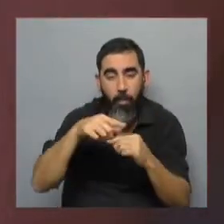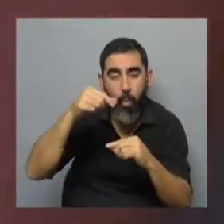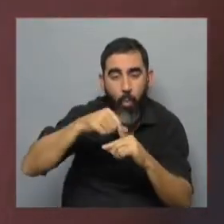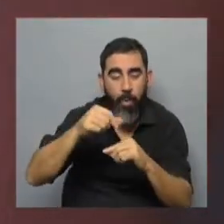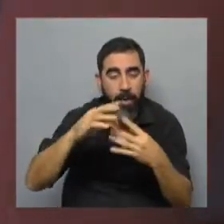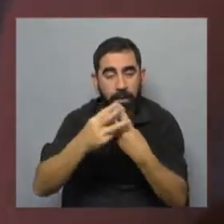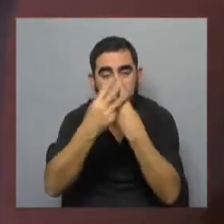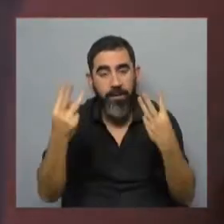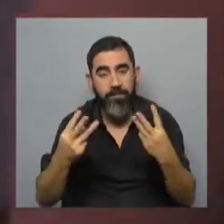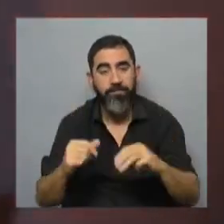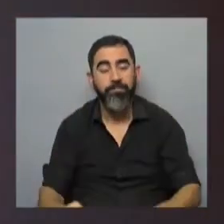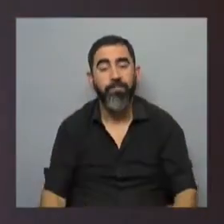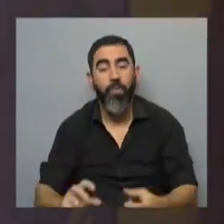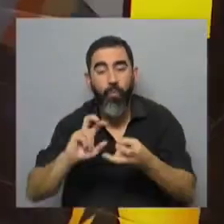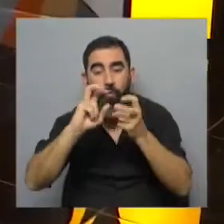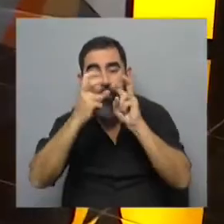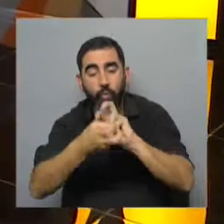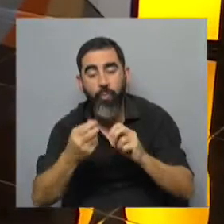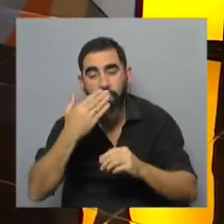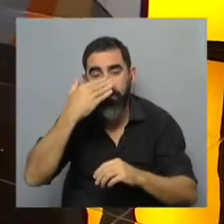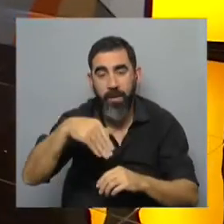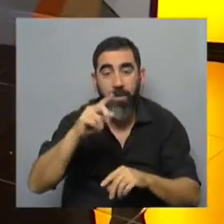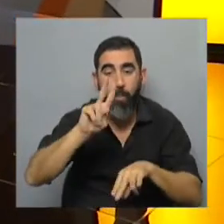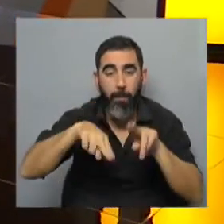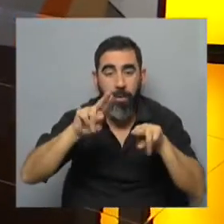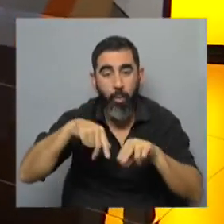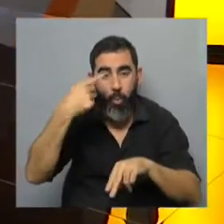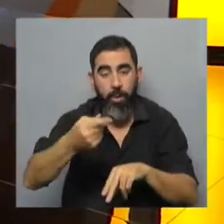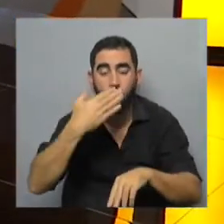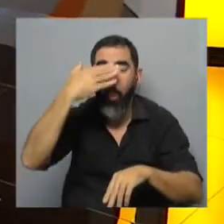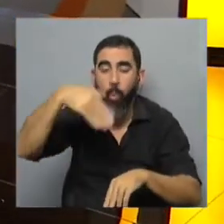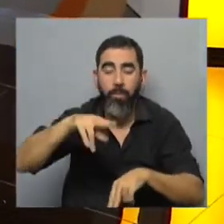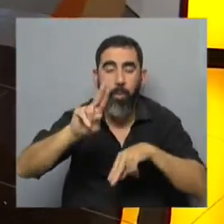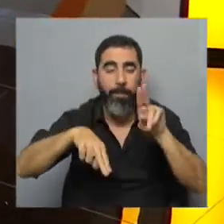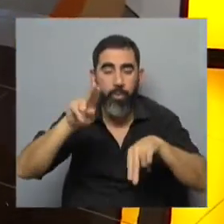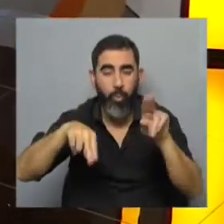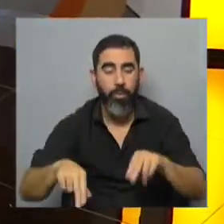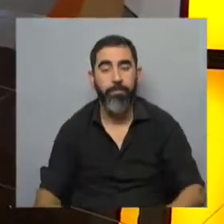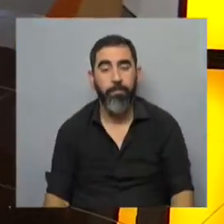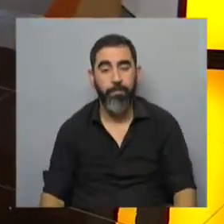básicamente. Los volúmenes finales. ¿Y después pintado? Claro, al último sí, se pinta.